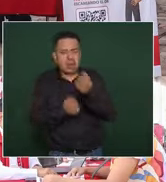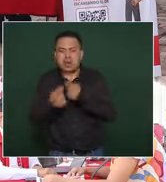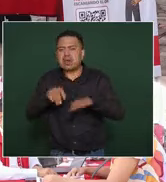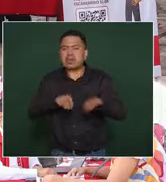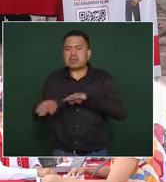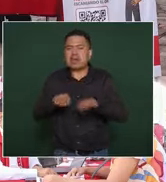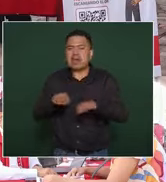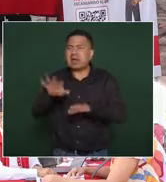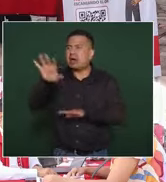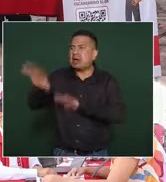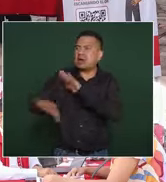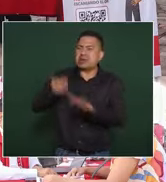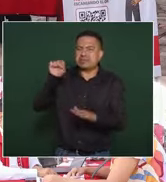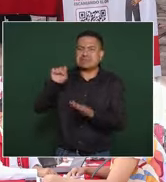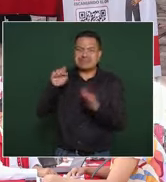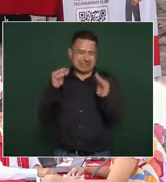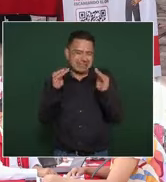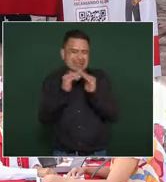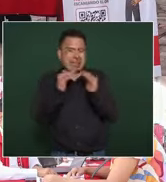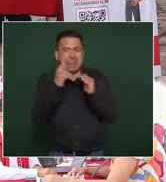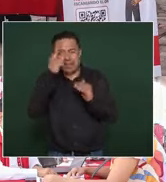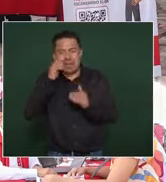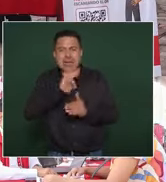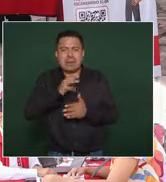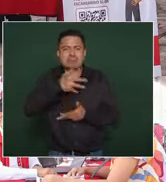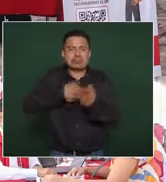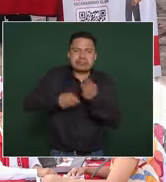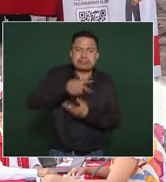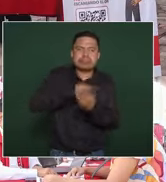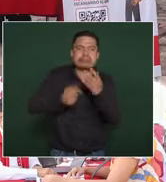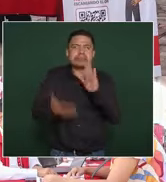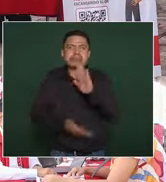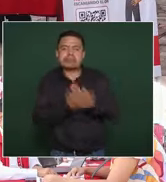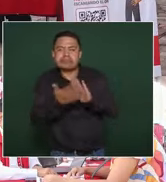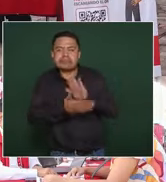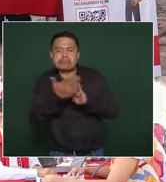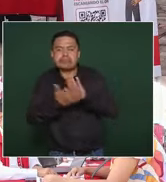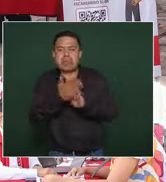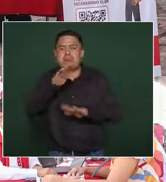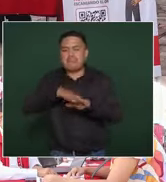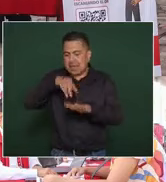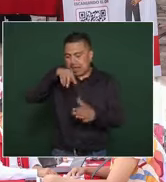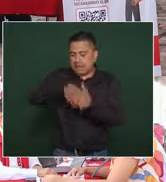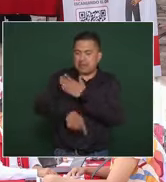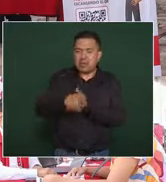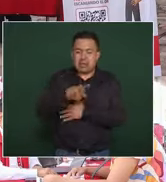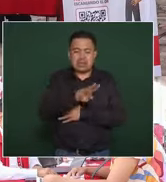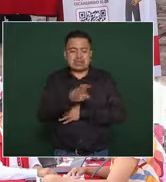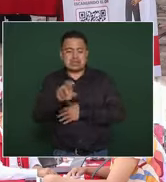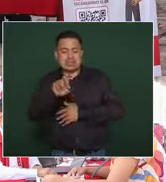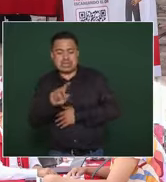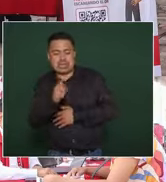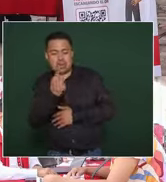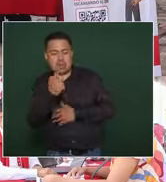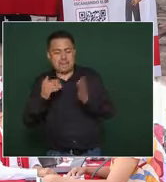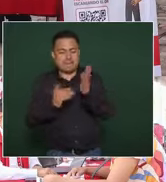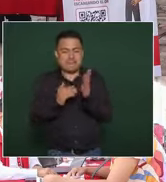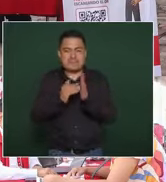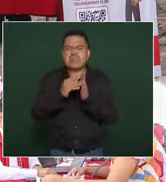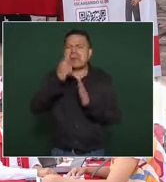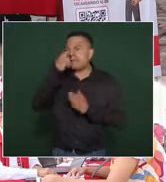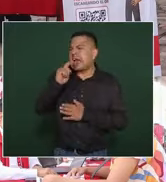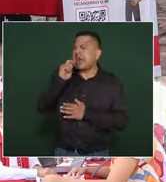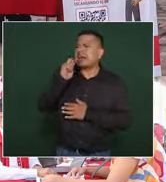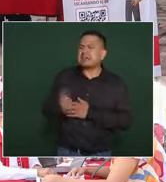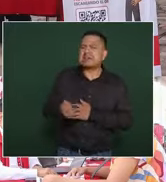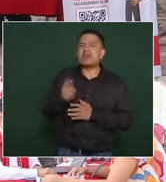retirado recursos de su cuenta de vivienda para ayudarse en su reconstrucción. Y hay un fondo de 331 millones de pesos para la